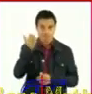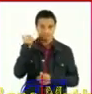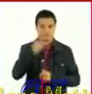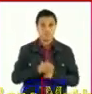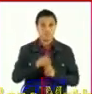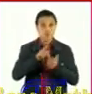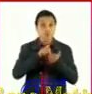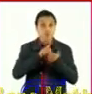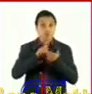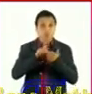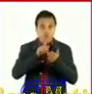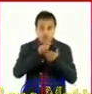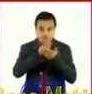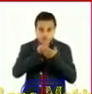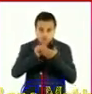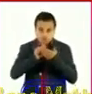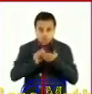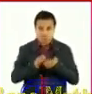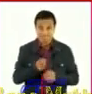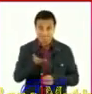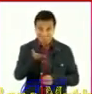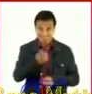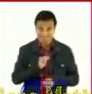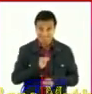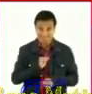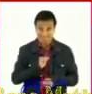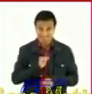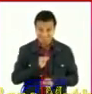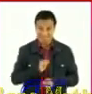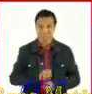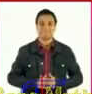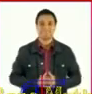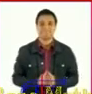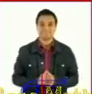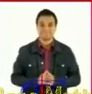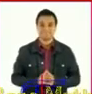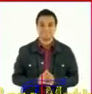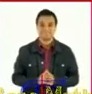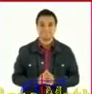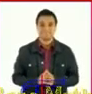bolígrafo para ir anotando lo que consideran que debemos poner en el plan de trabajo